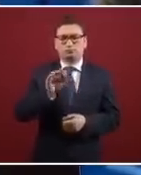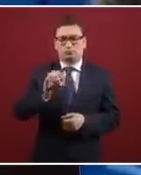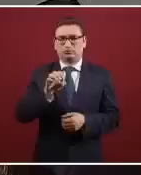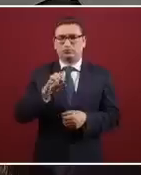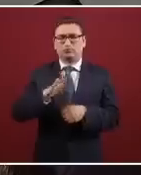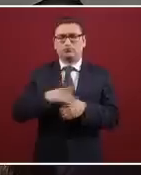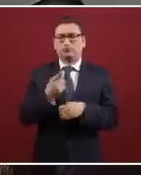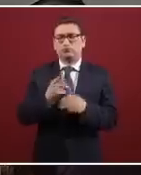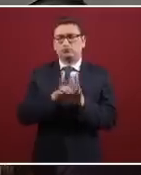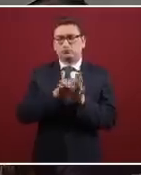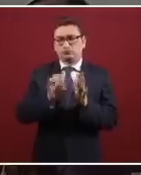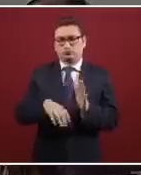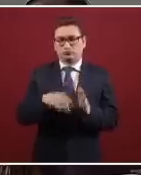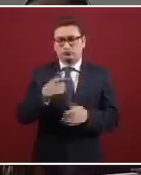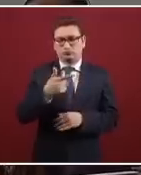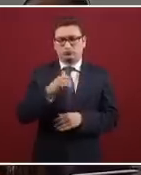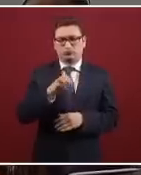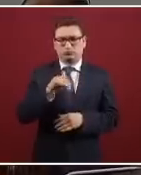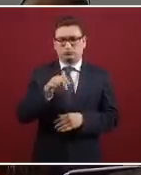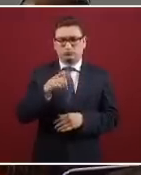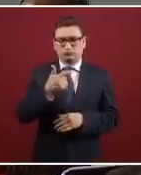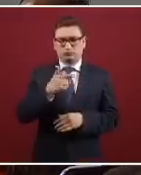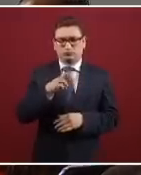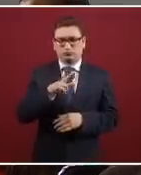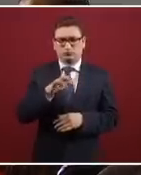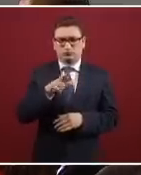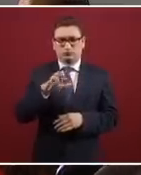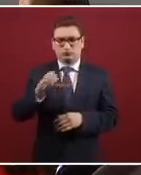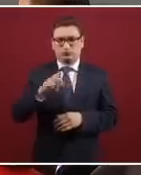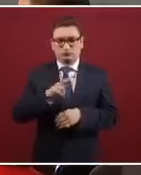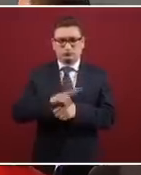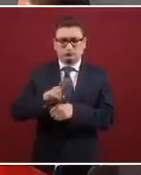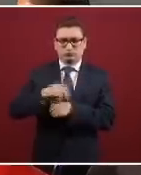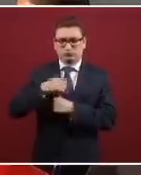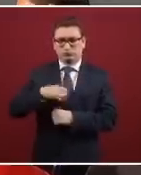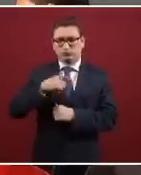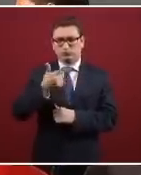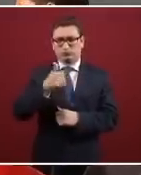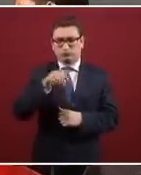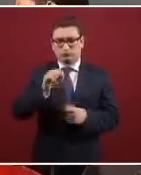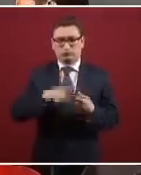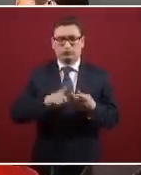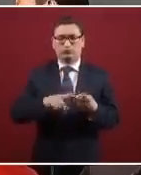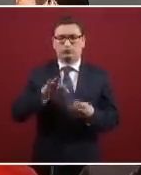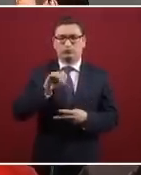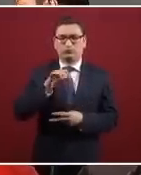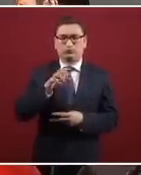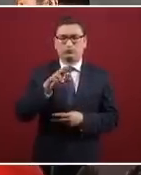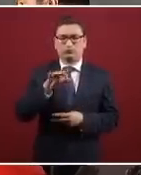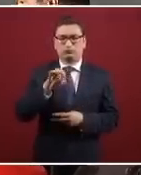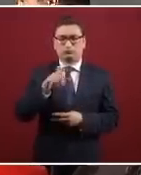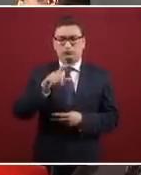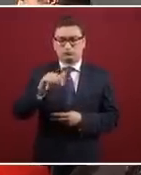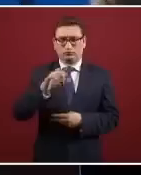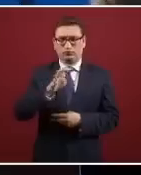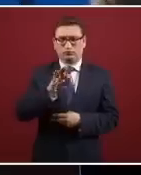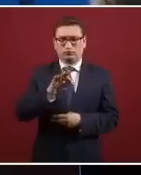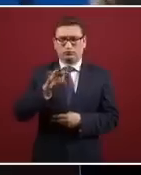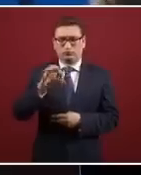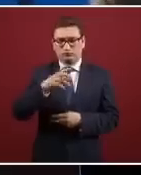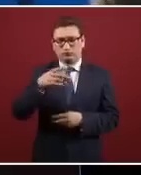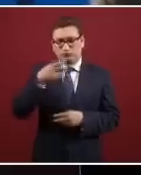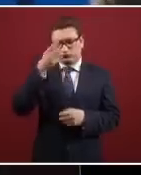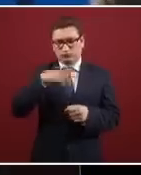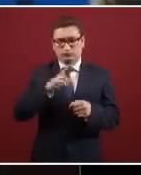ejemplo, Germán Guerrero Escamilla, gerente de operación de gas, Rafael Duque, director financiero de CFE Energía